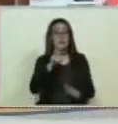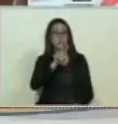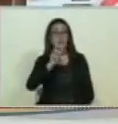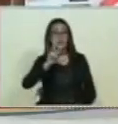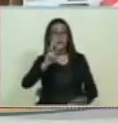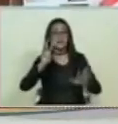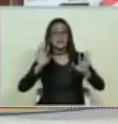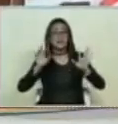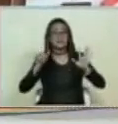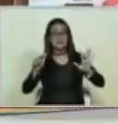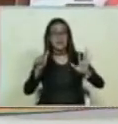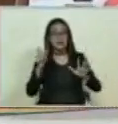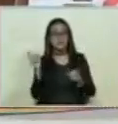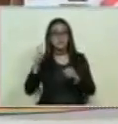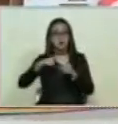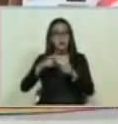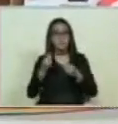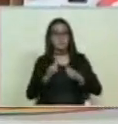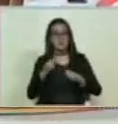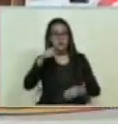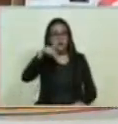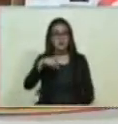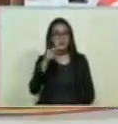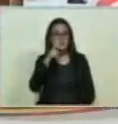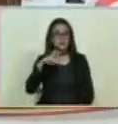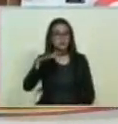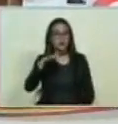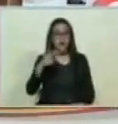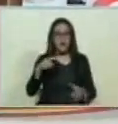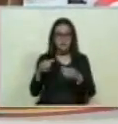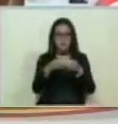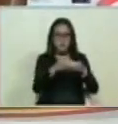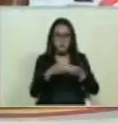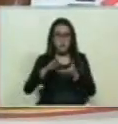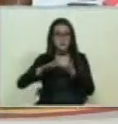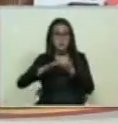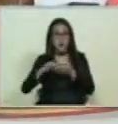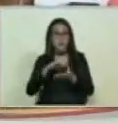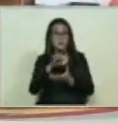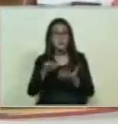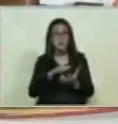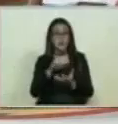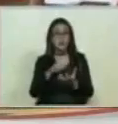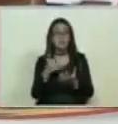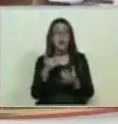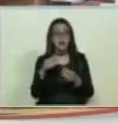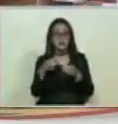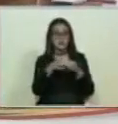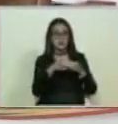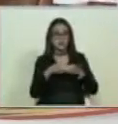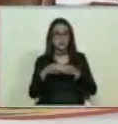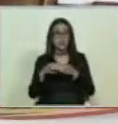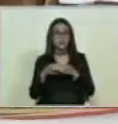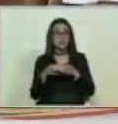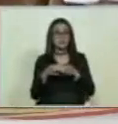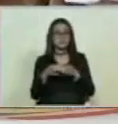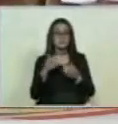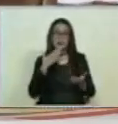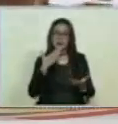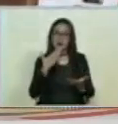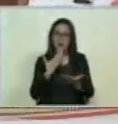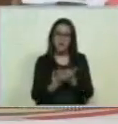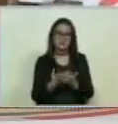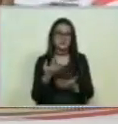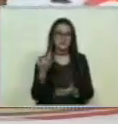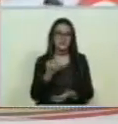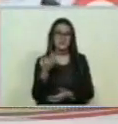14.236 habitantes. Nos encontramos con el Comité de Soluciones, que lo tenemos aquí junto al partido. Le damos gracias de